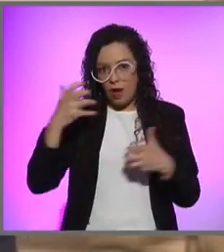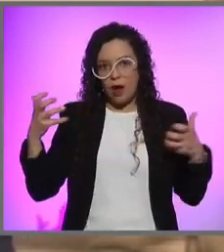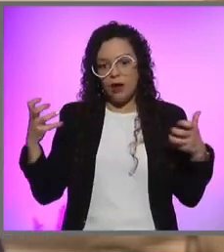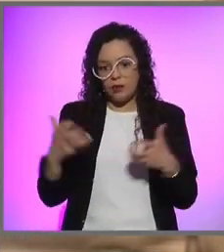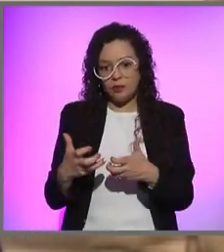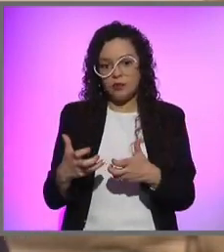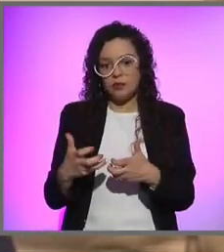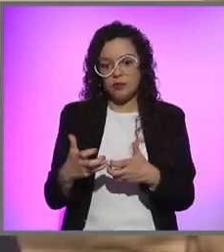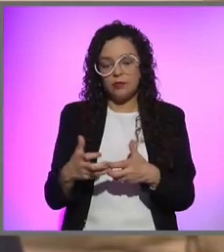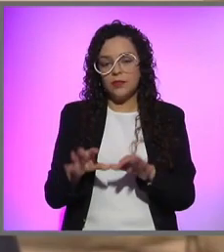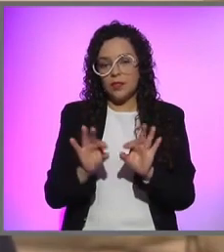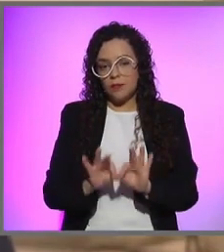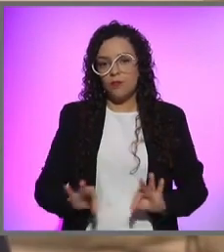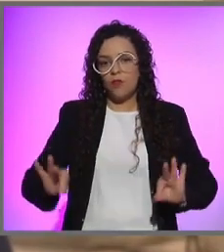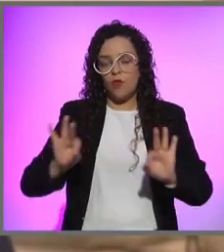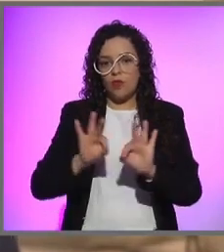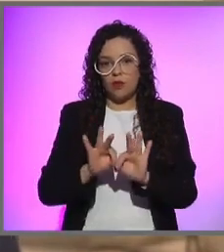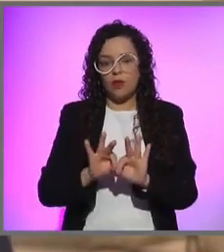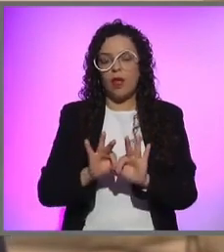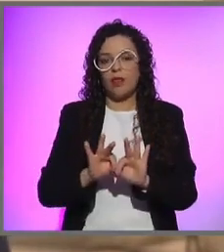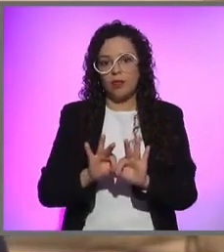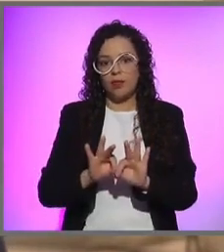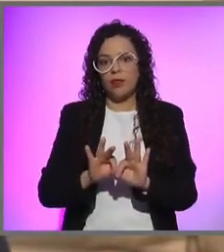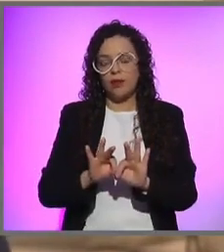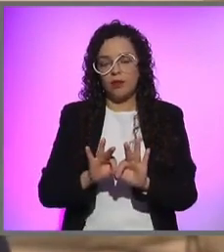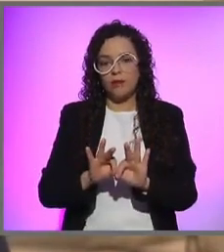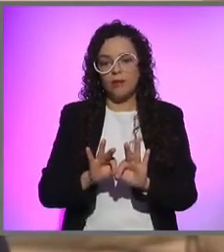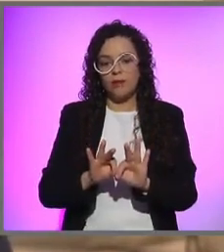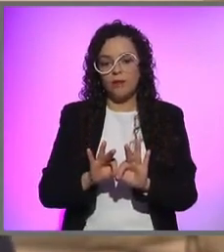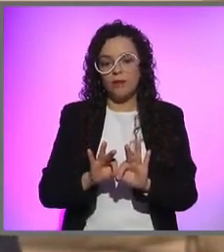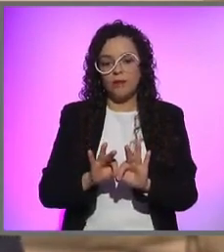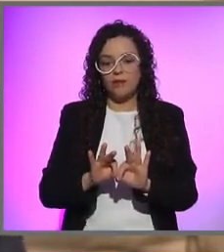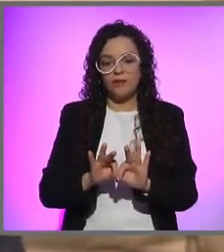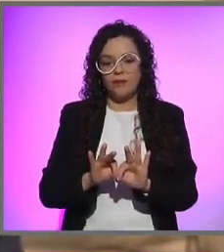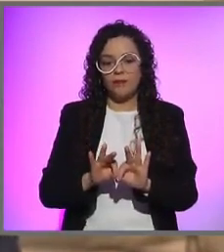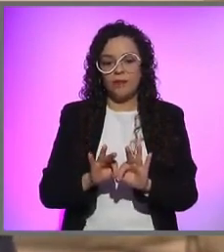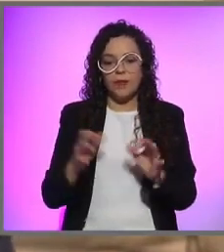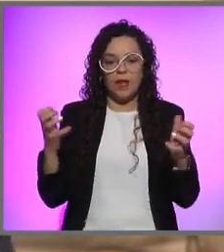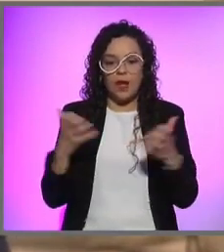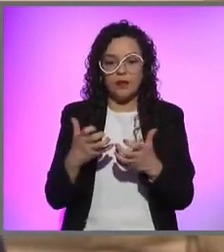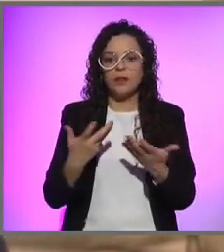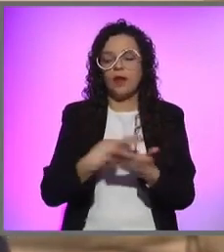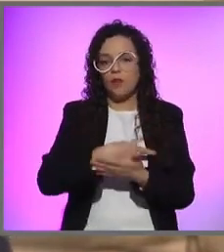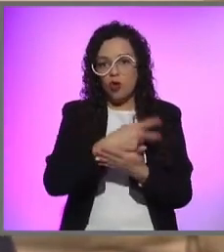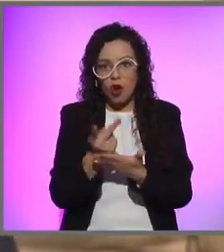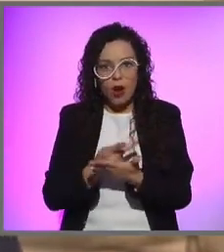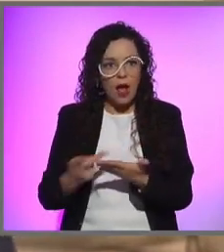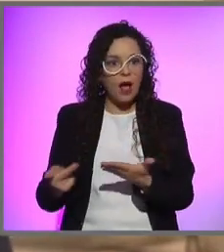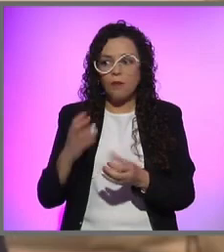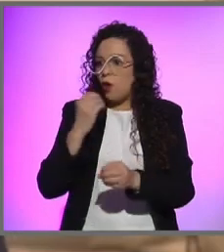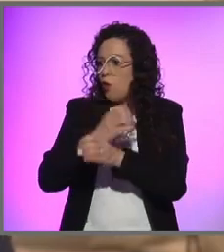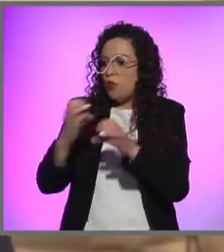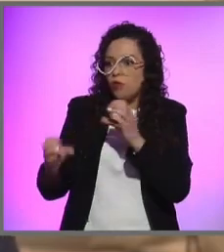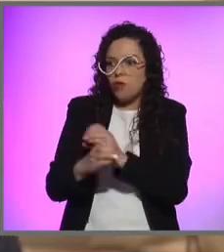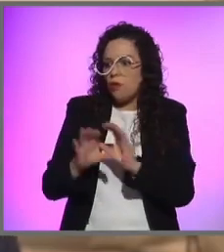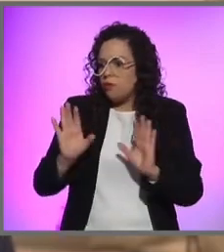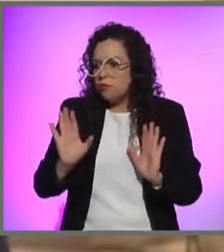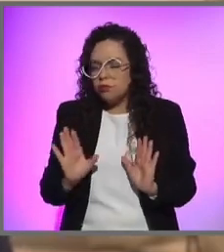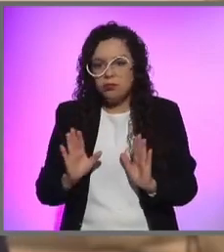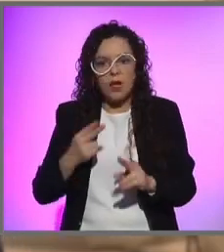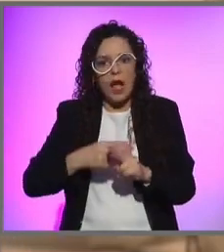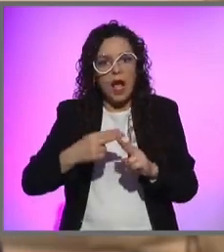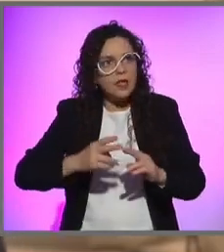que desarrollen un compromiso con hacer tanto programas como aparatos, como lo que sea, como